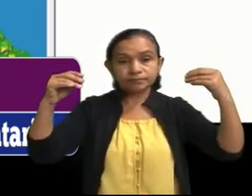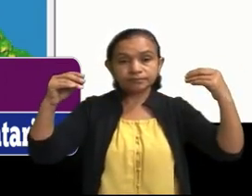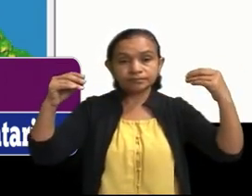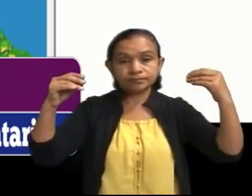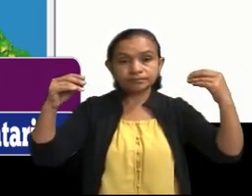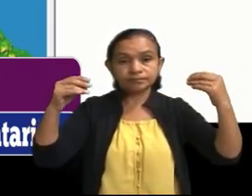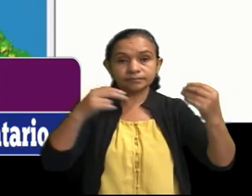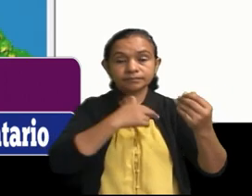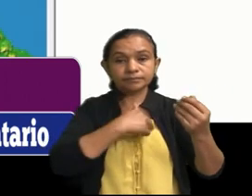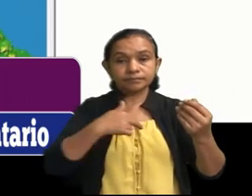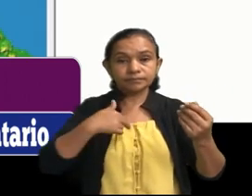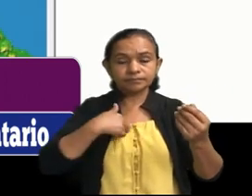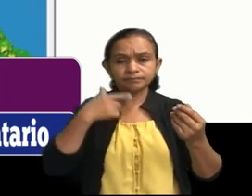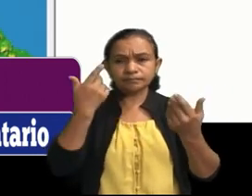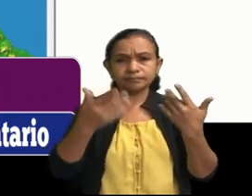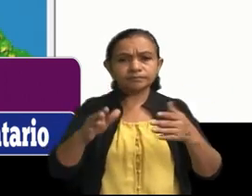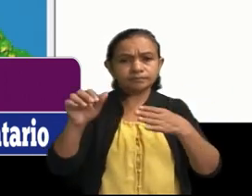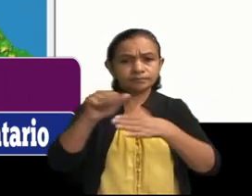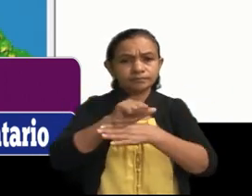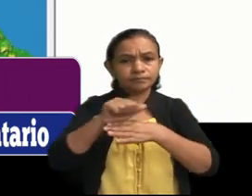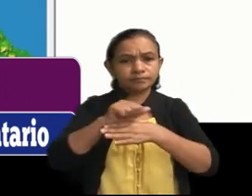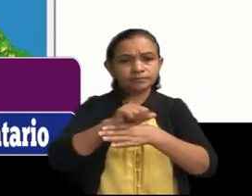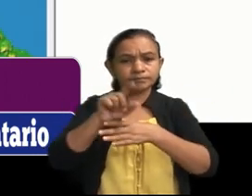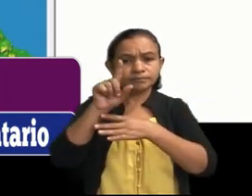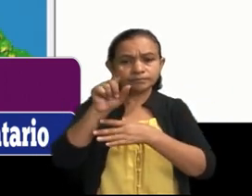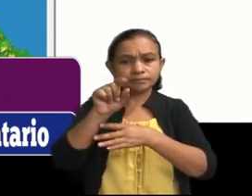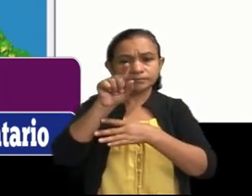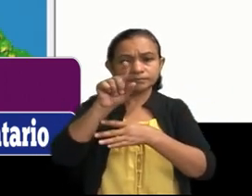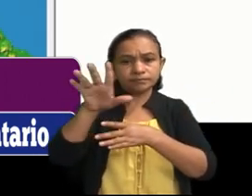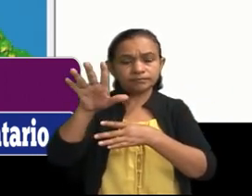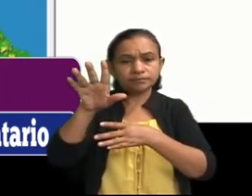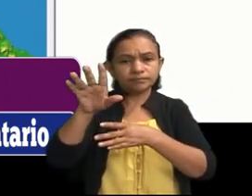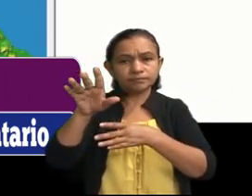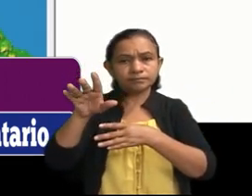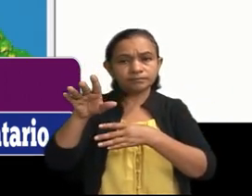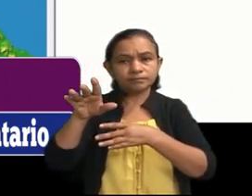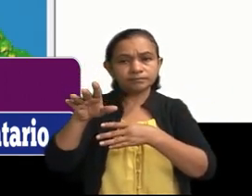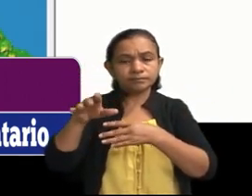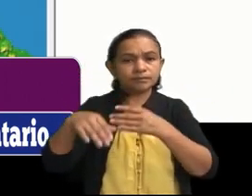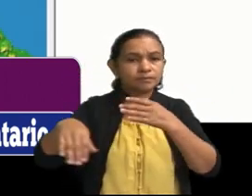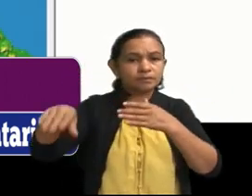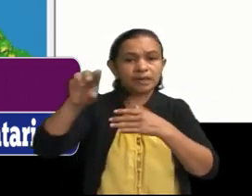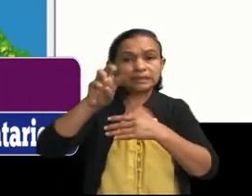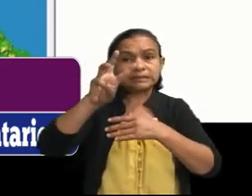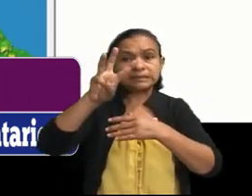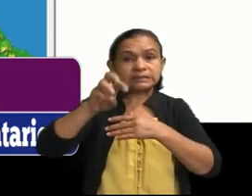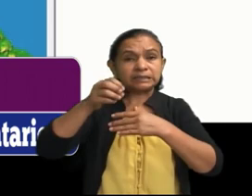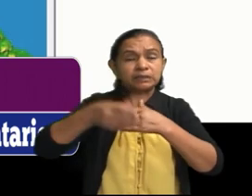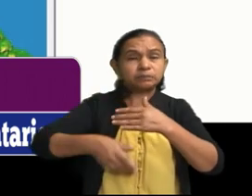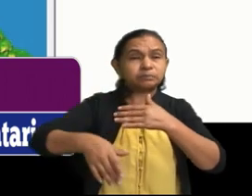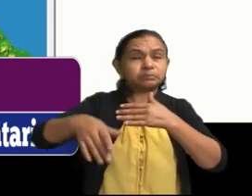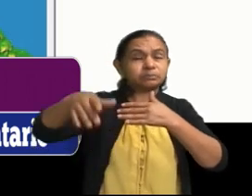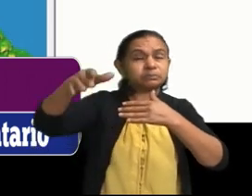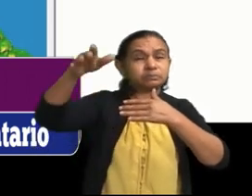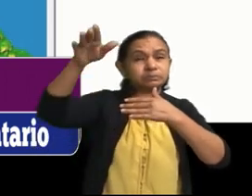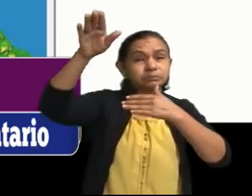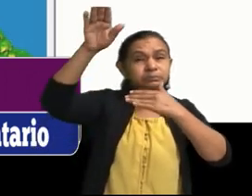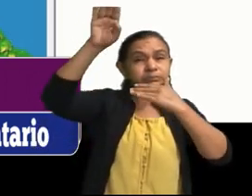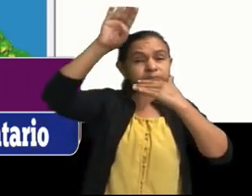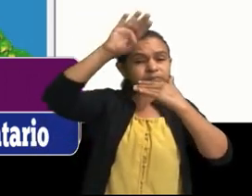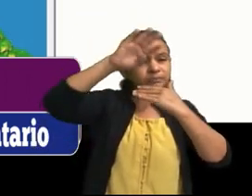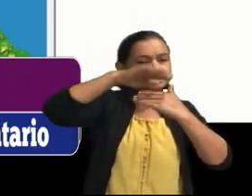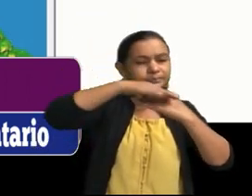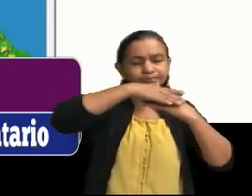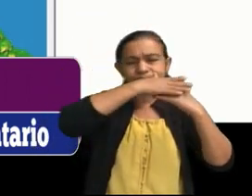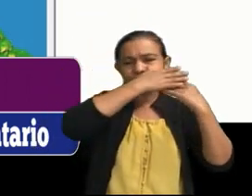magnitud, ellos estaban preparados para olas de 10, 15 metros, pero ahí tuvieron olas hasta de 30 metros, que desbordó las capacidades,